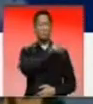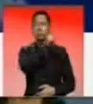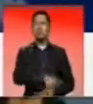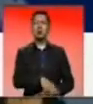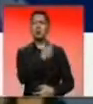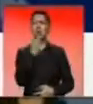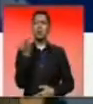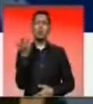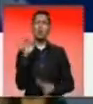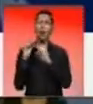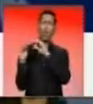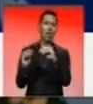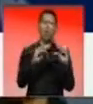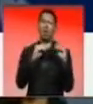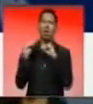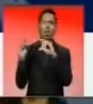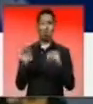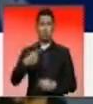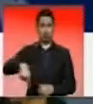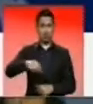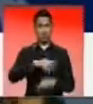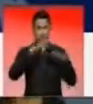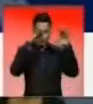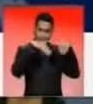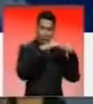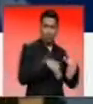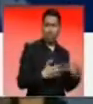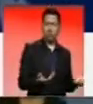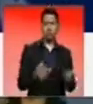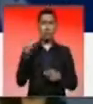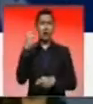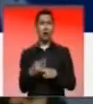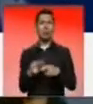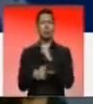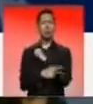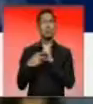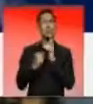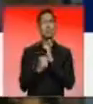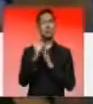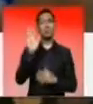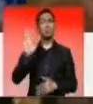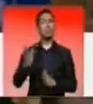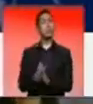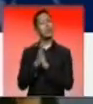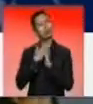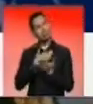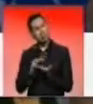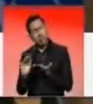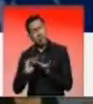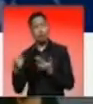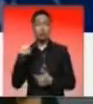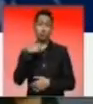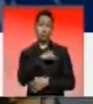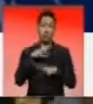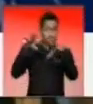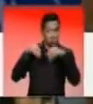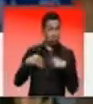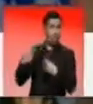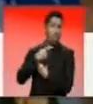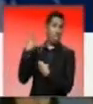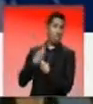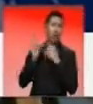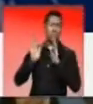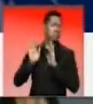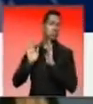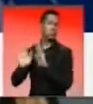que usted es narcotraficante, usted es el que tiene que probar que no es narcotraficante. O sea, Capaya nos pedía clemencia, pero como no aceptamos sus presiones,